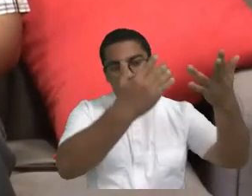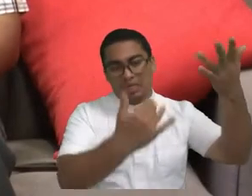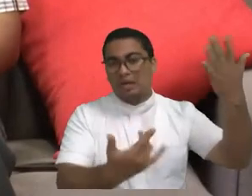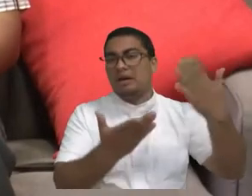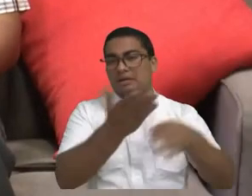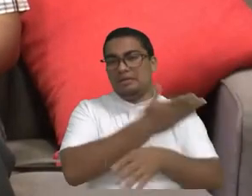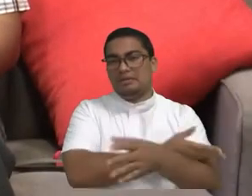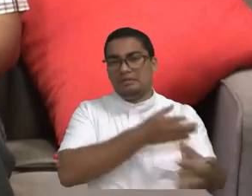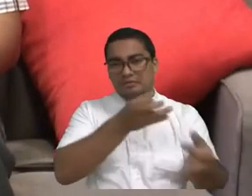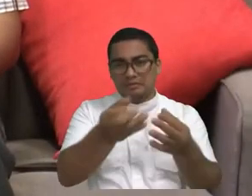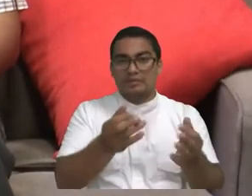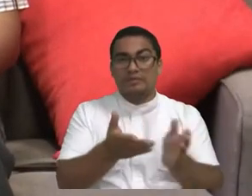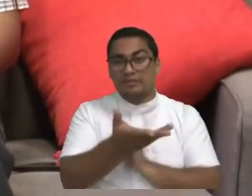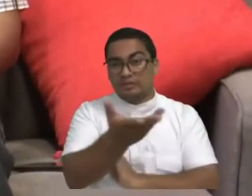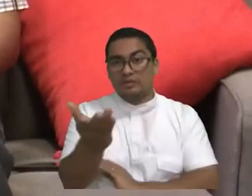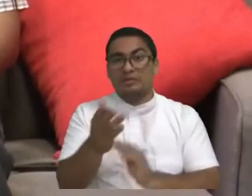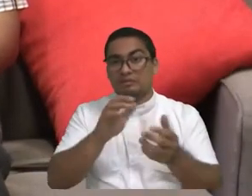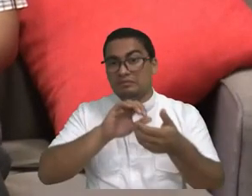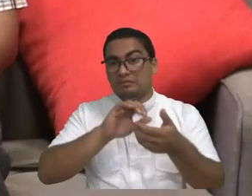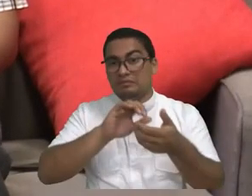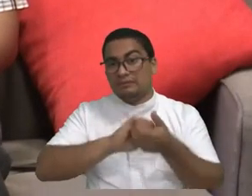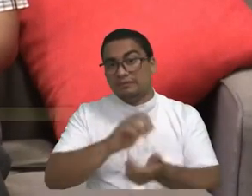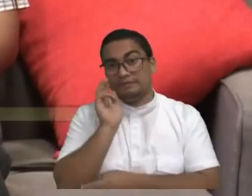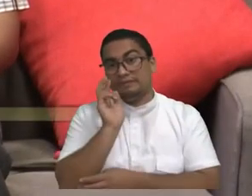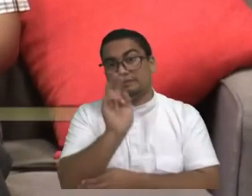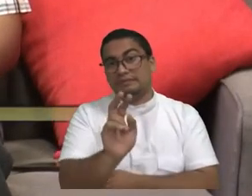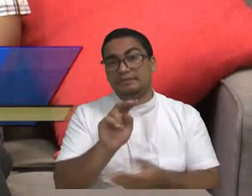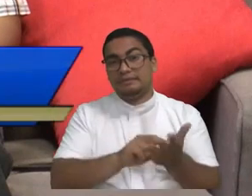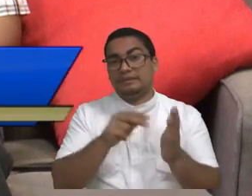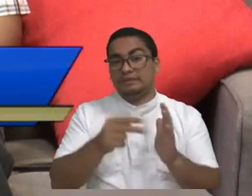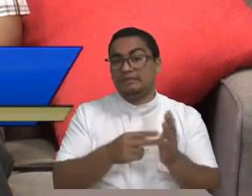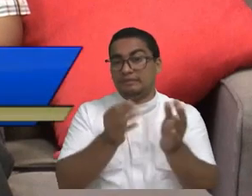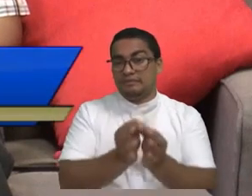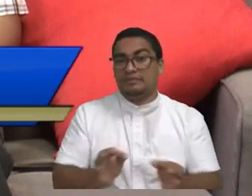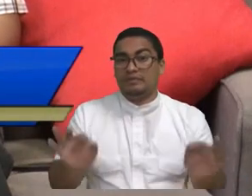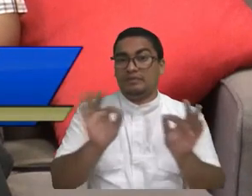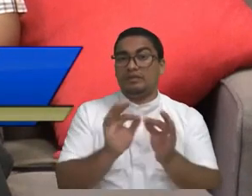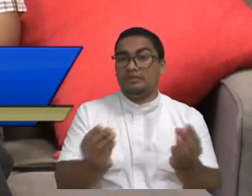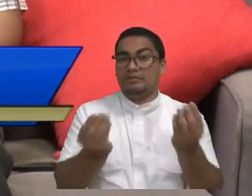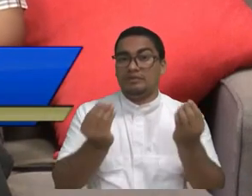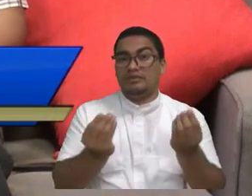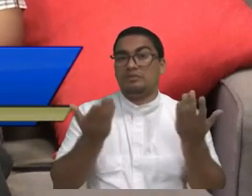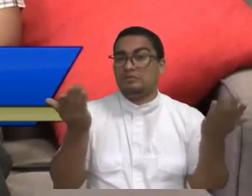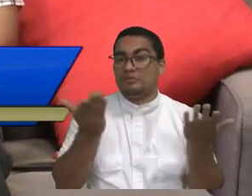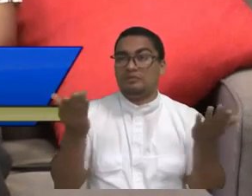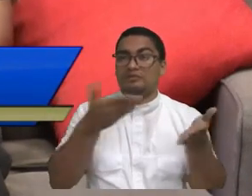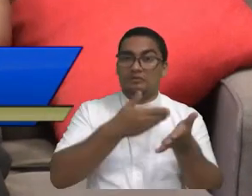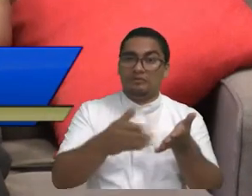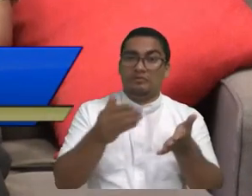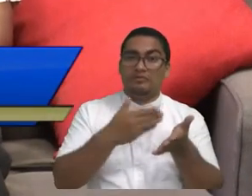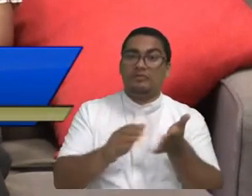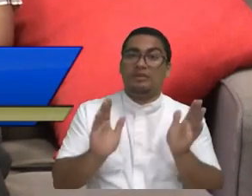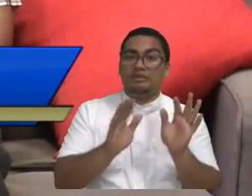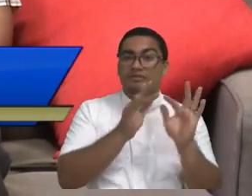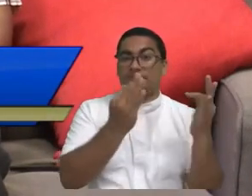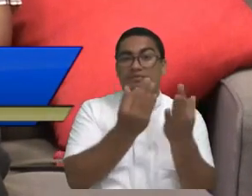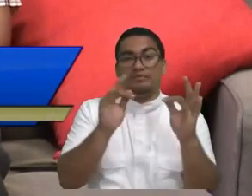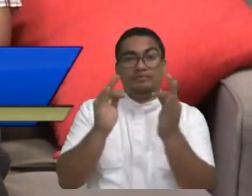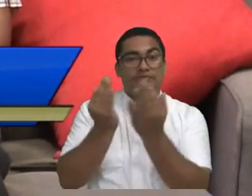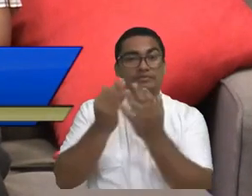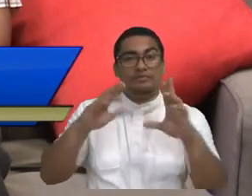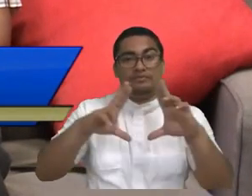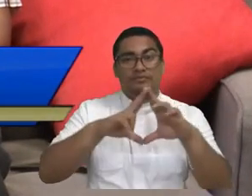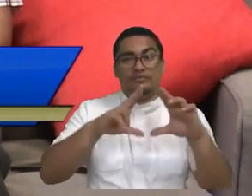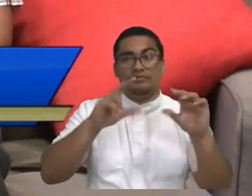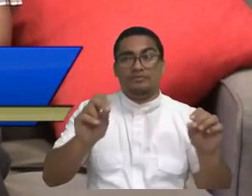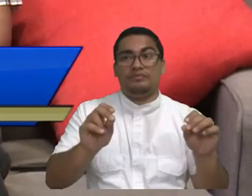que estuvo en sintonía con nosotros todos los datos importantes y las facilidades que tienen las familias nicaragüenses para acceder